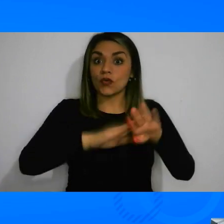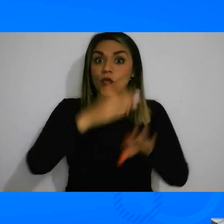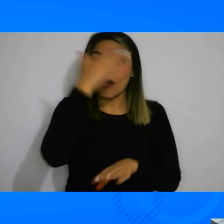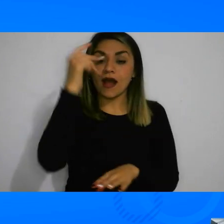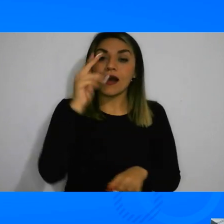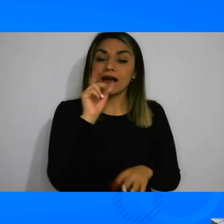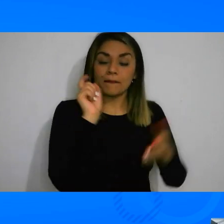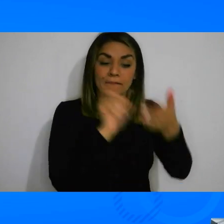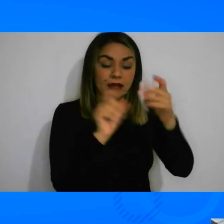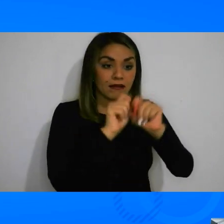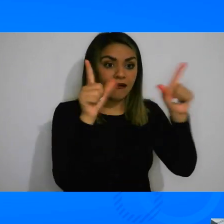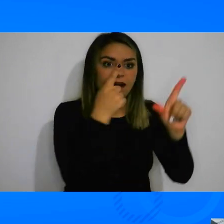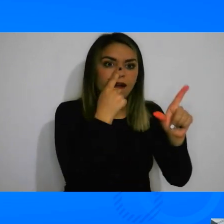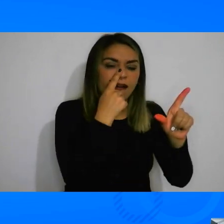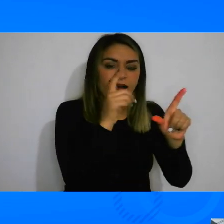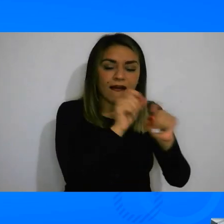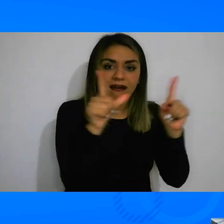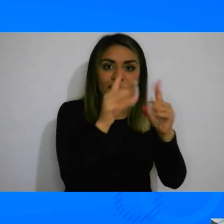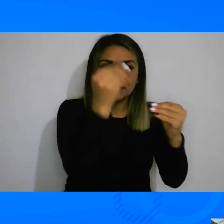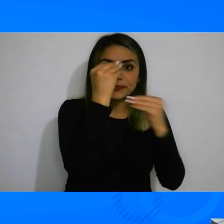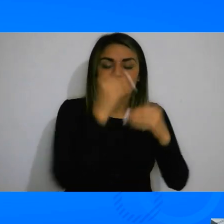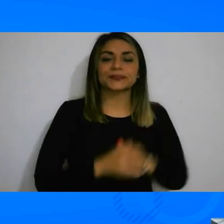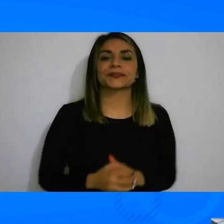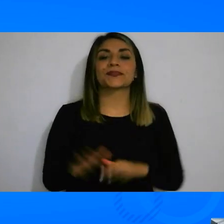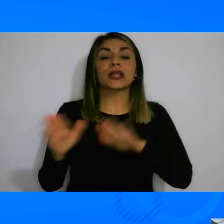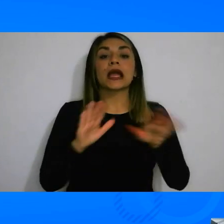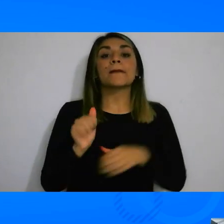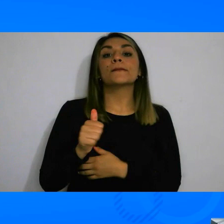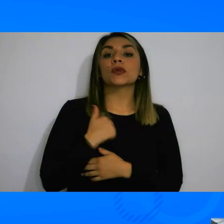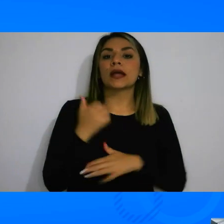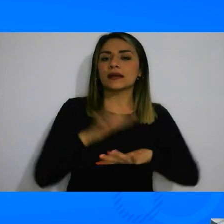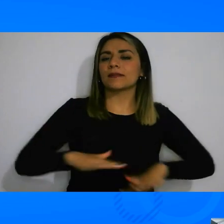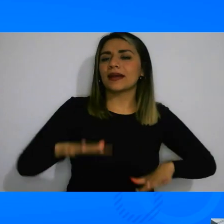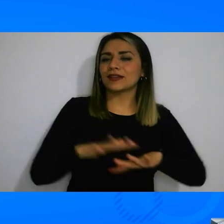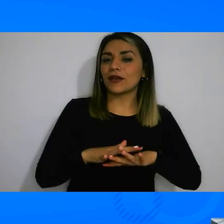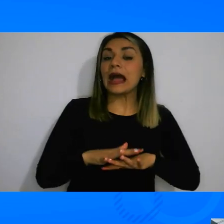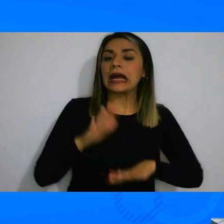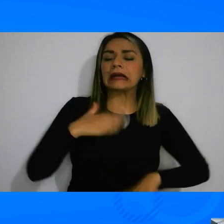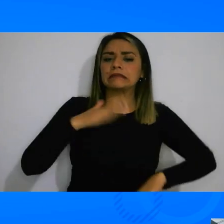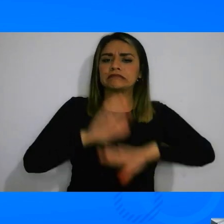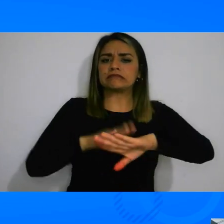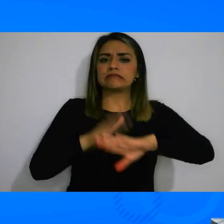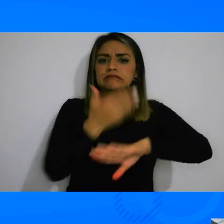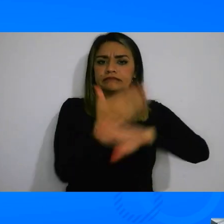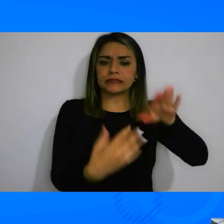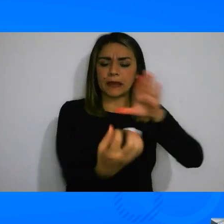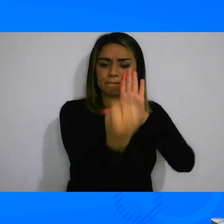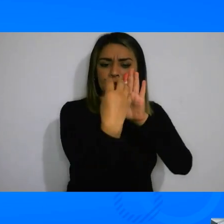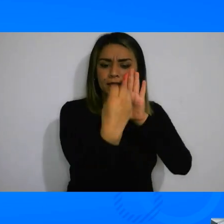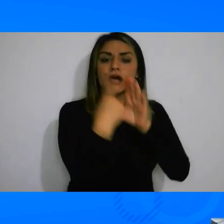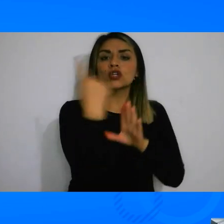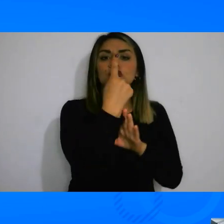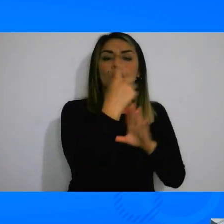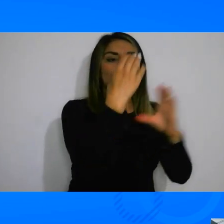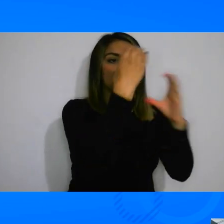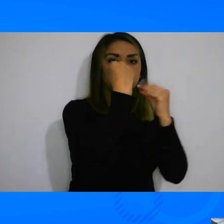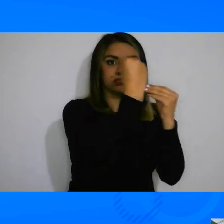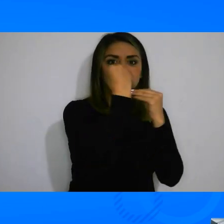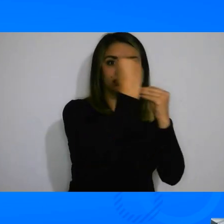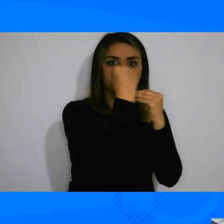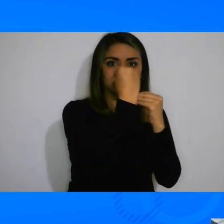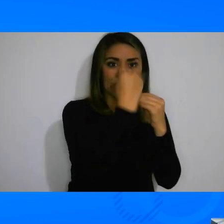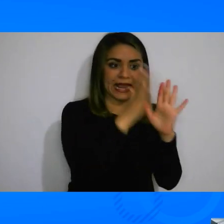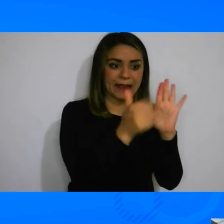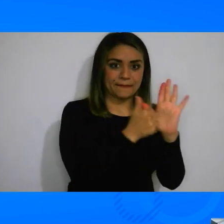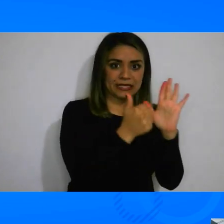súper importante. Voy a aprovechar el espacio también para pedirles que se conecten no solo a las cátedras,